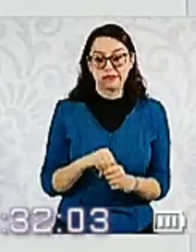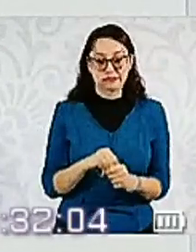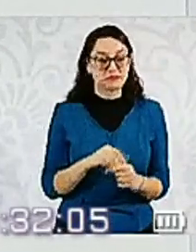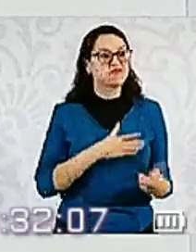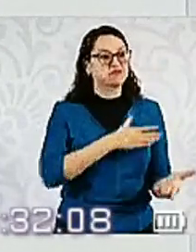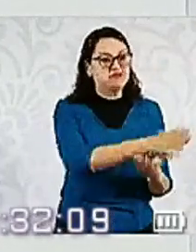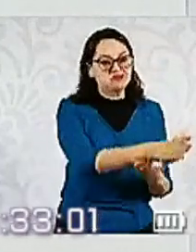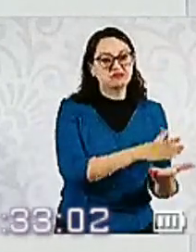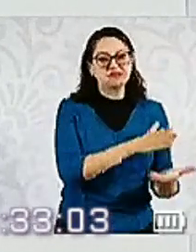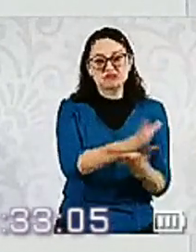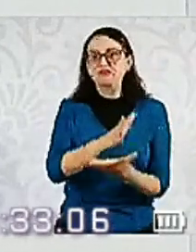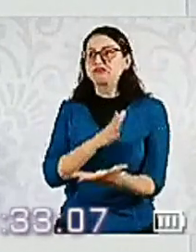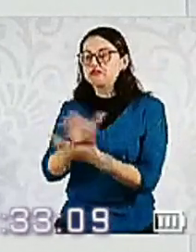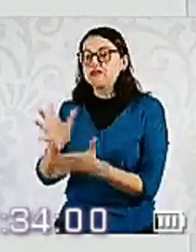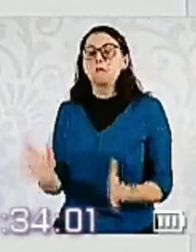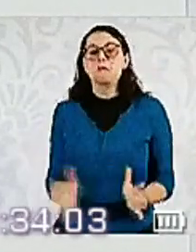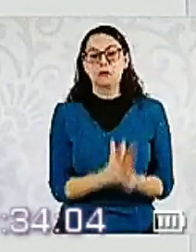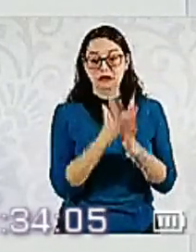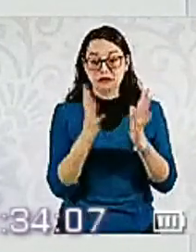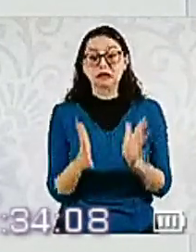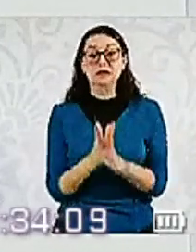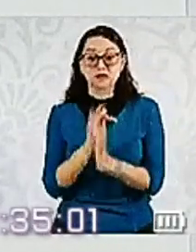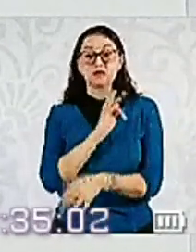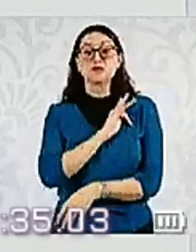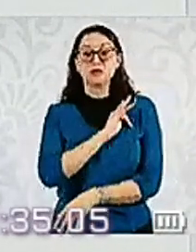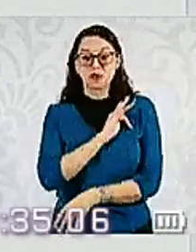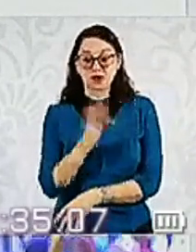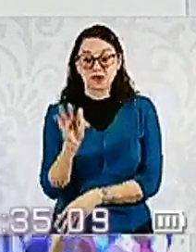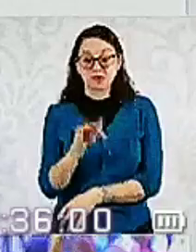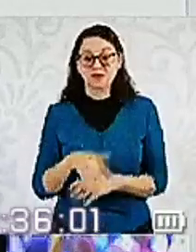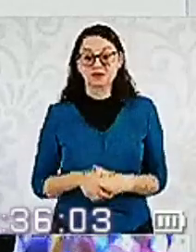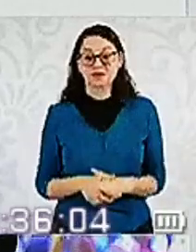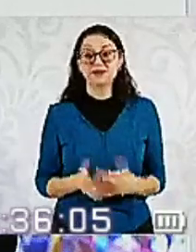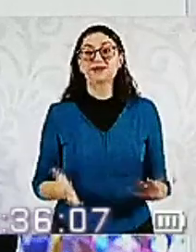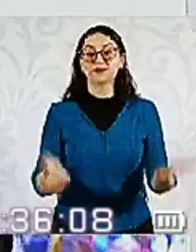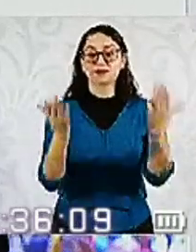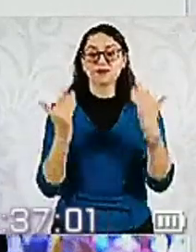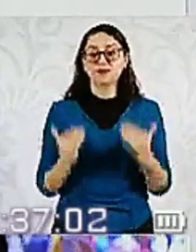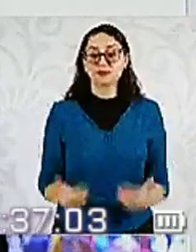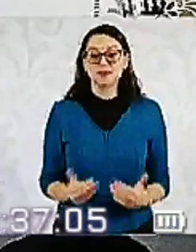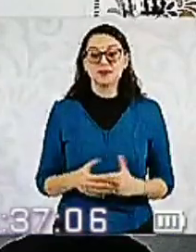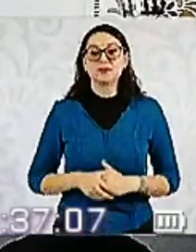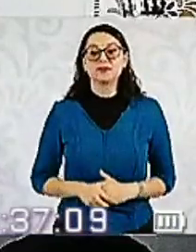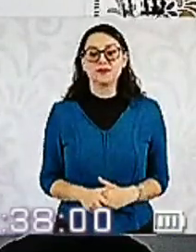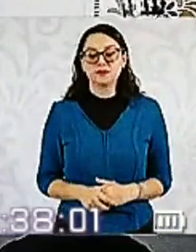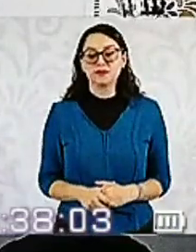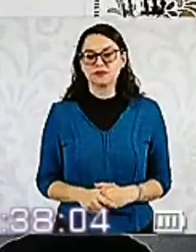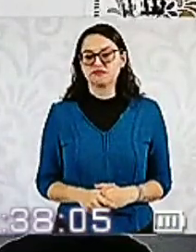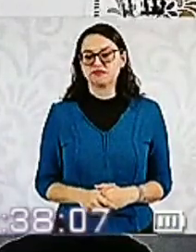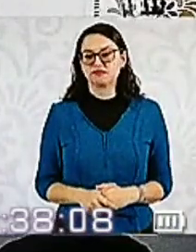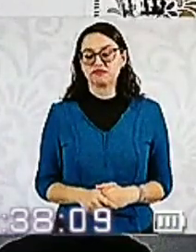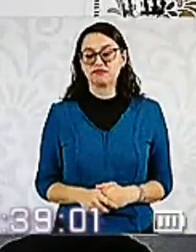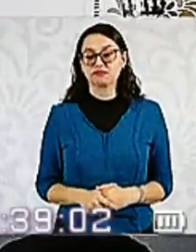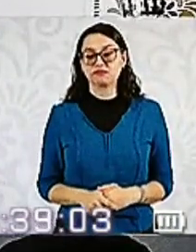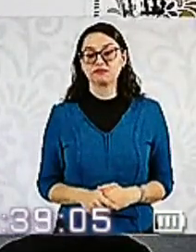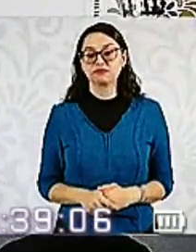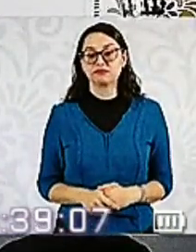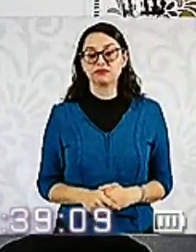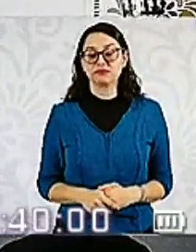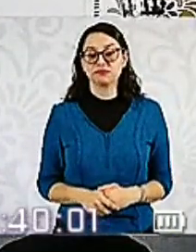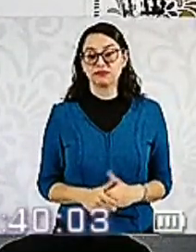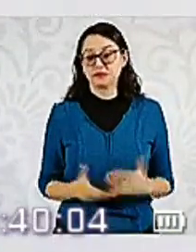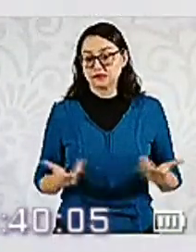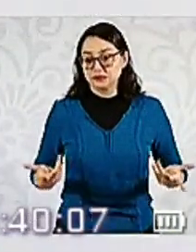las secretarías y entidades. La siguiente, por favor. Y esto nos lleva a establecer cuáles son